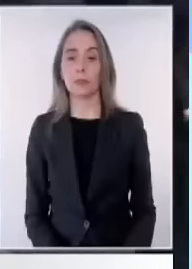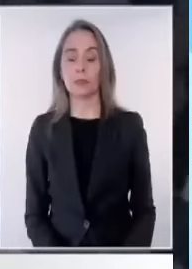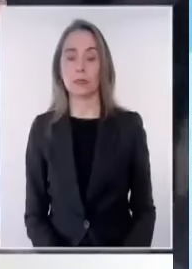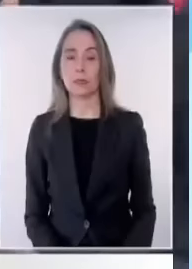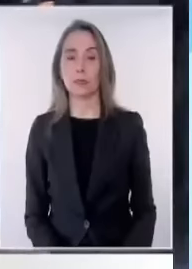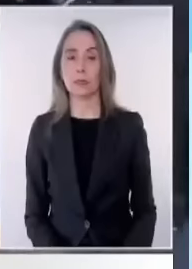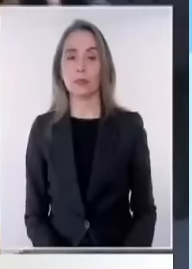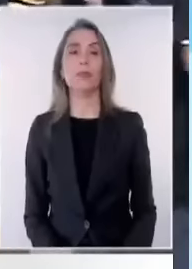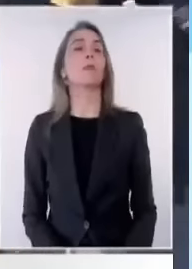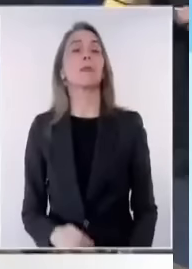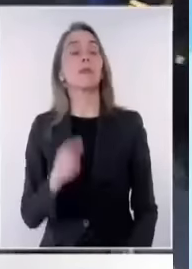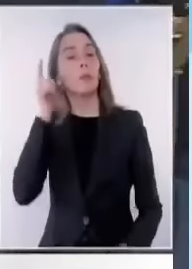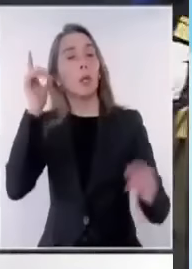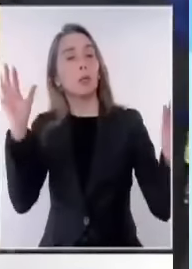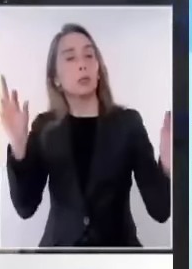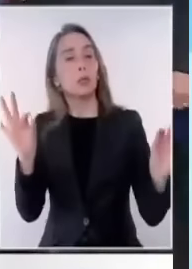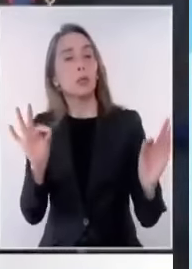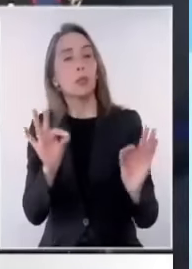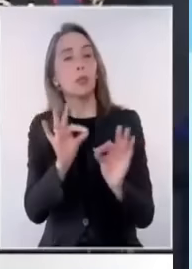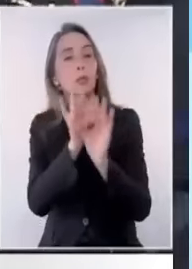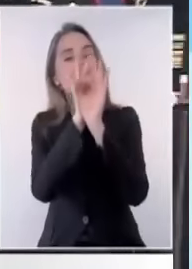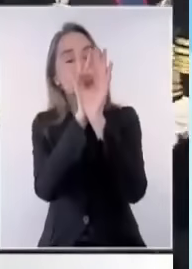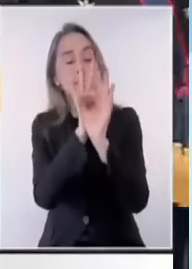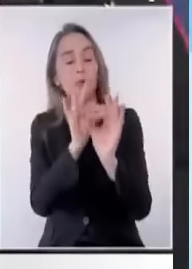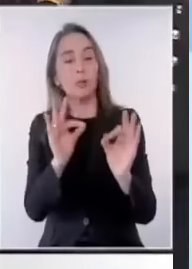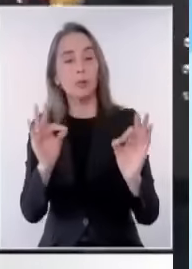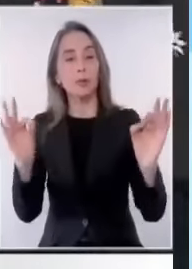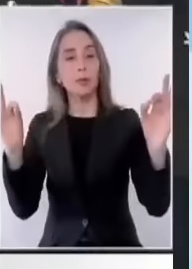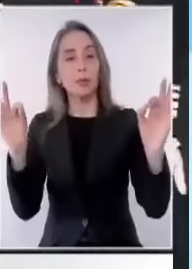muy cuidado, todo muy lindo se ve.